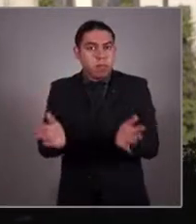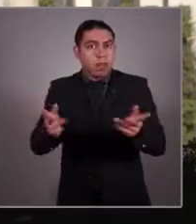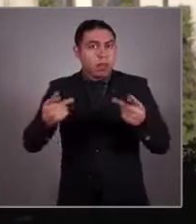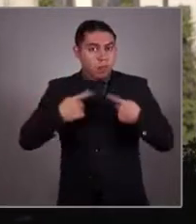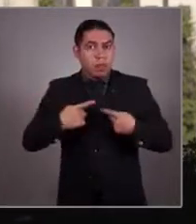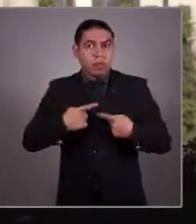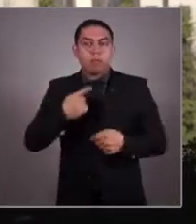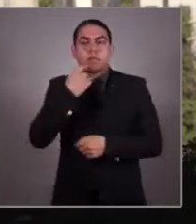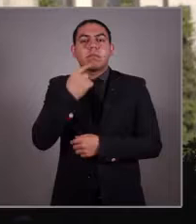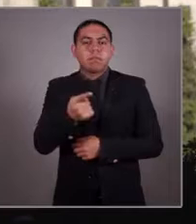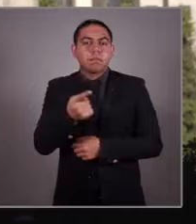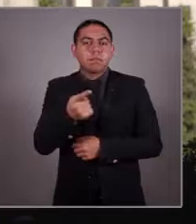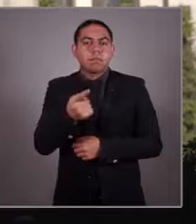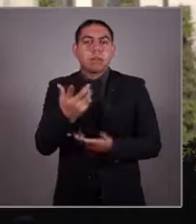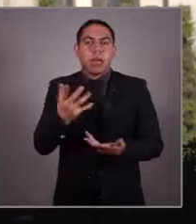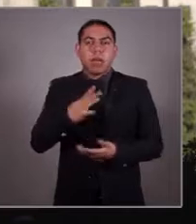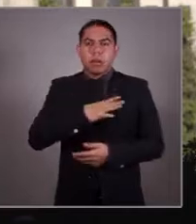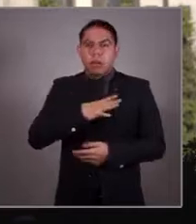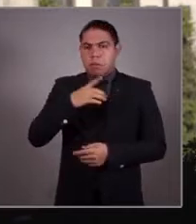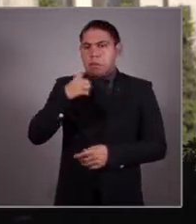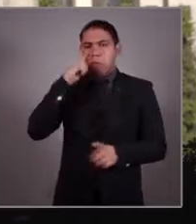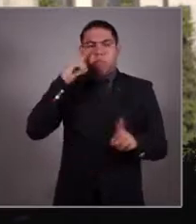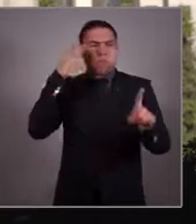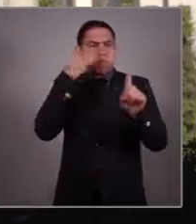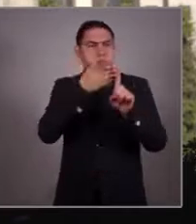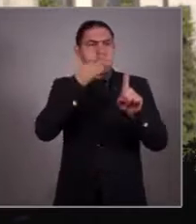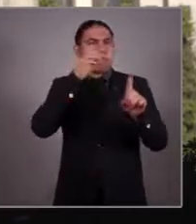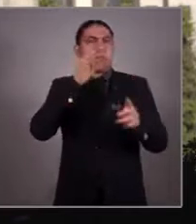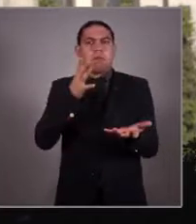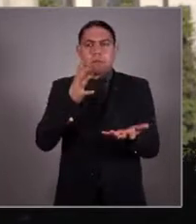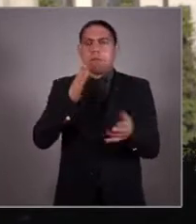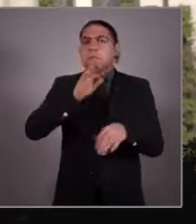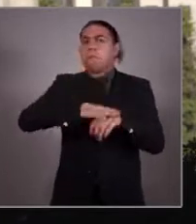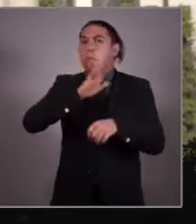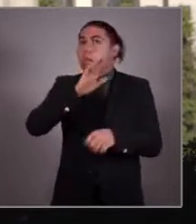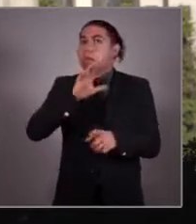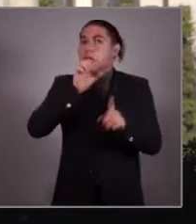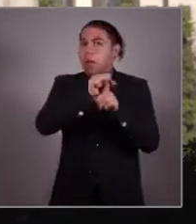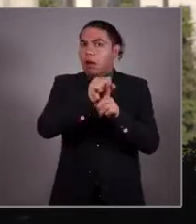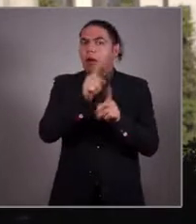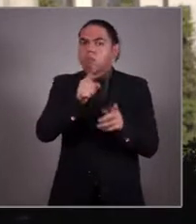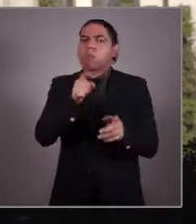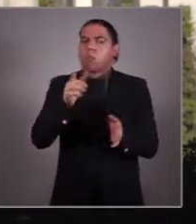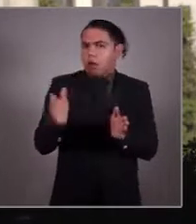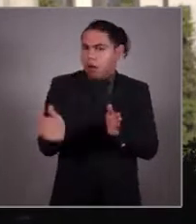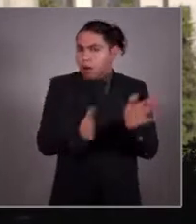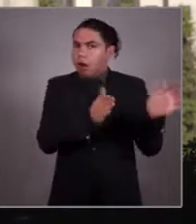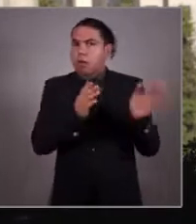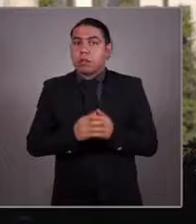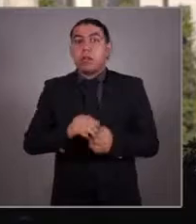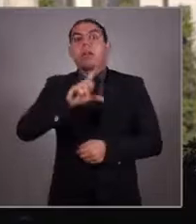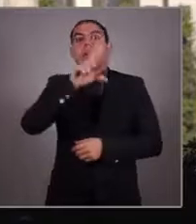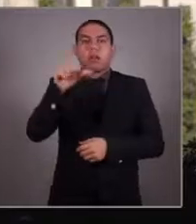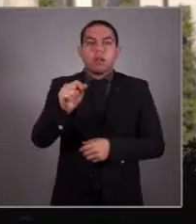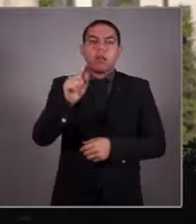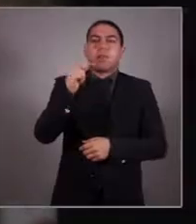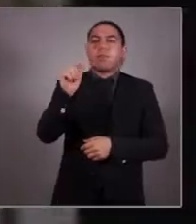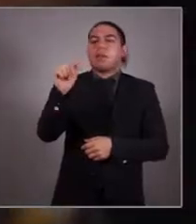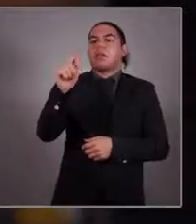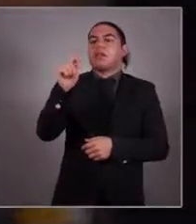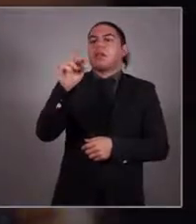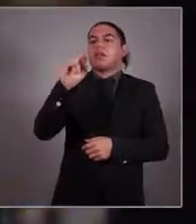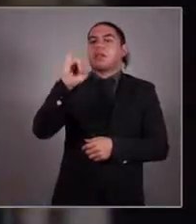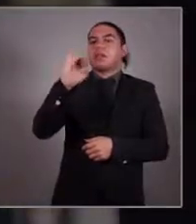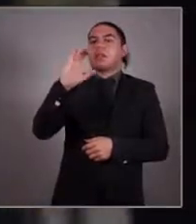personas, se le decía que había objetivos más grandes, que pospusiera las causas. Después vino Patricia Mercado, en